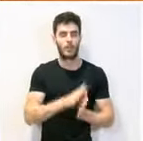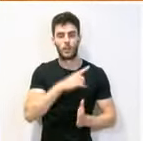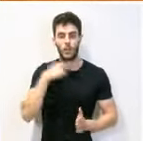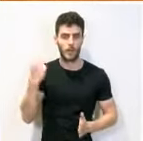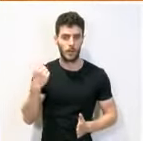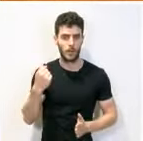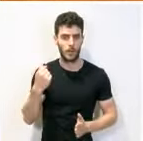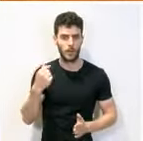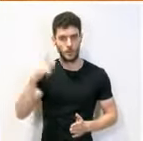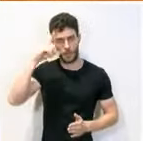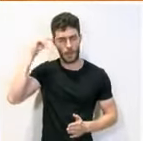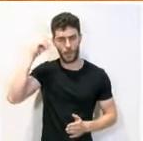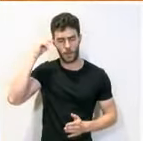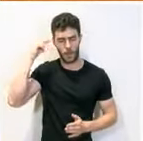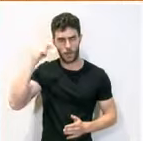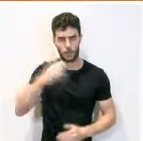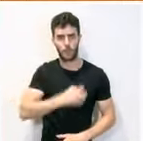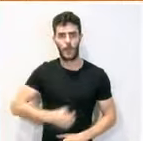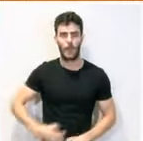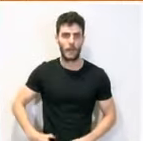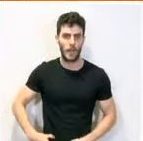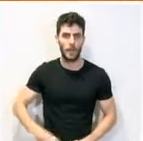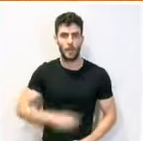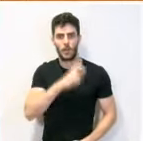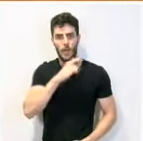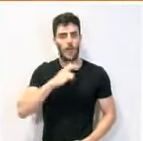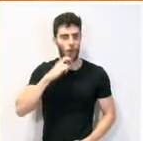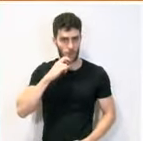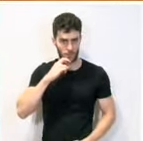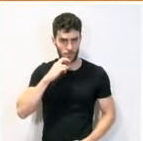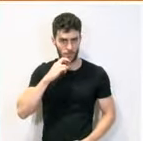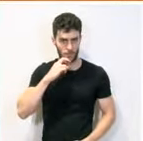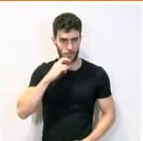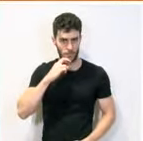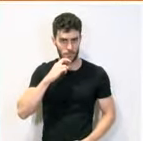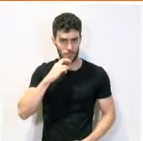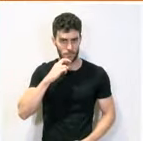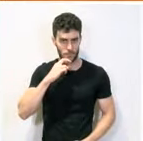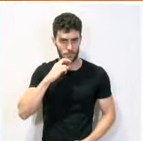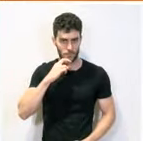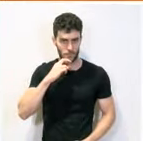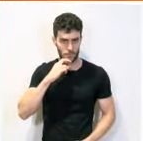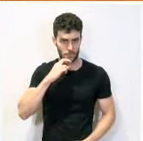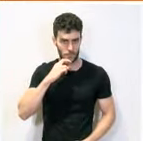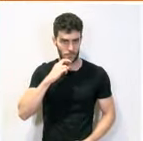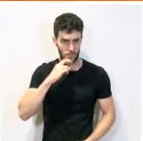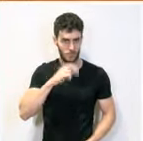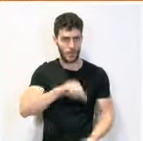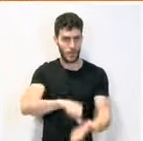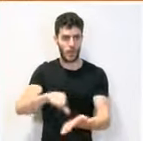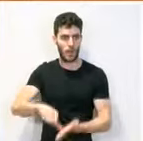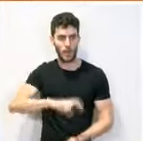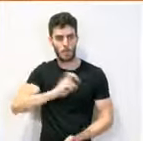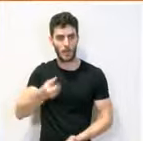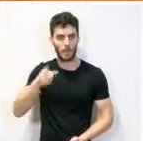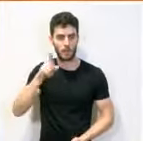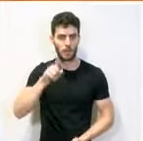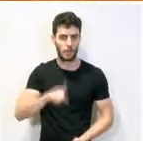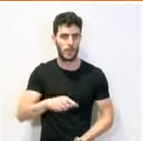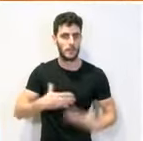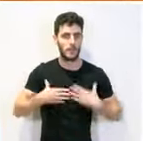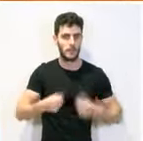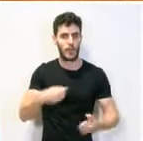en Lardero, en Arnedo, en Calahorra, en múltiples localidades. Y, cómo no, la situación de la